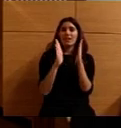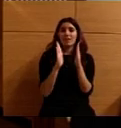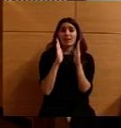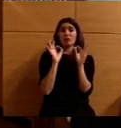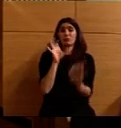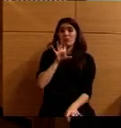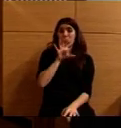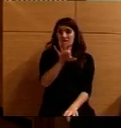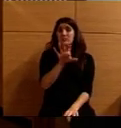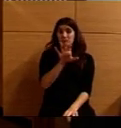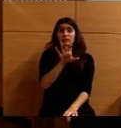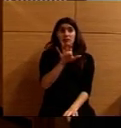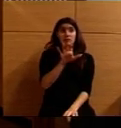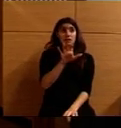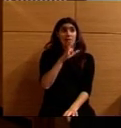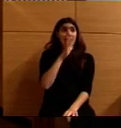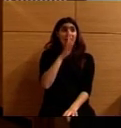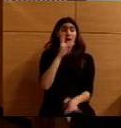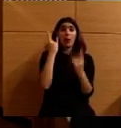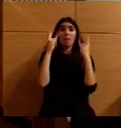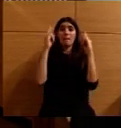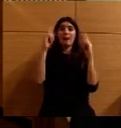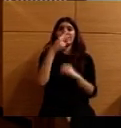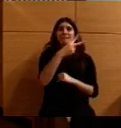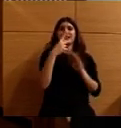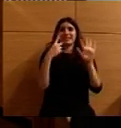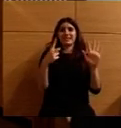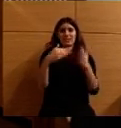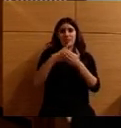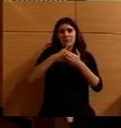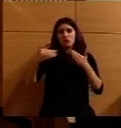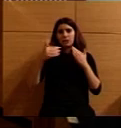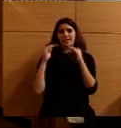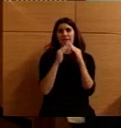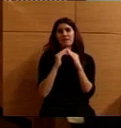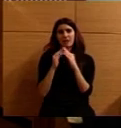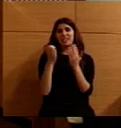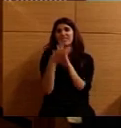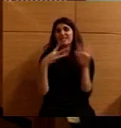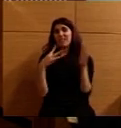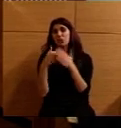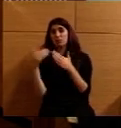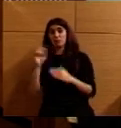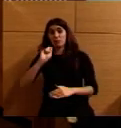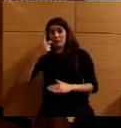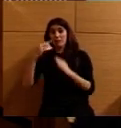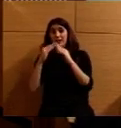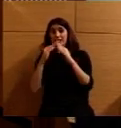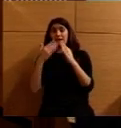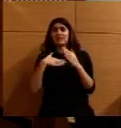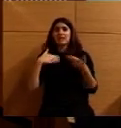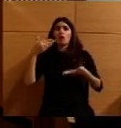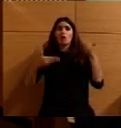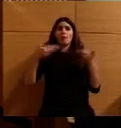país con un parque de casi 26 millones de viviendas, donde el 18 millones son aproximadamente primera vivienda, y quererlo